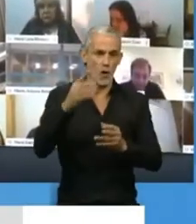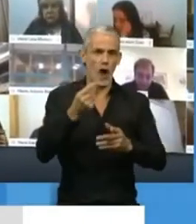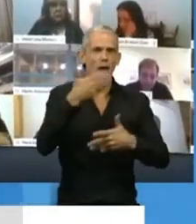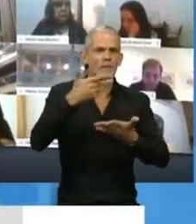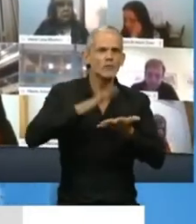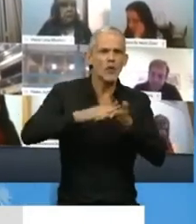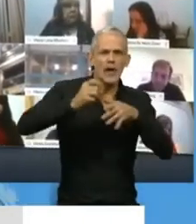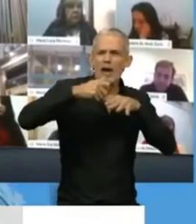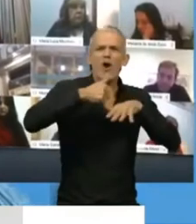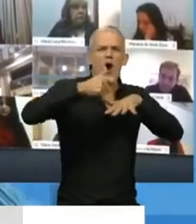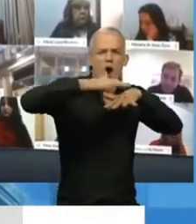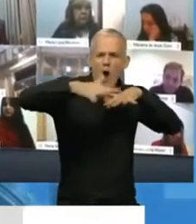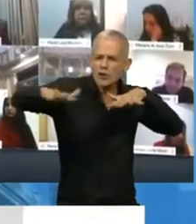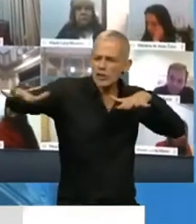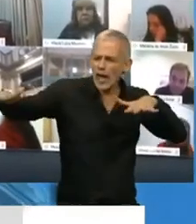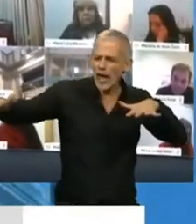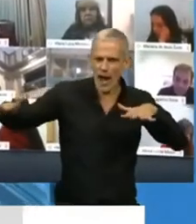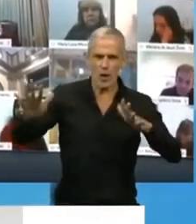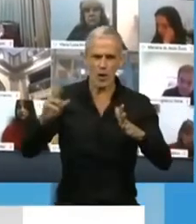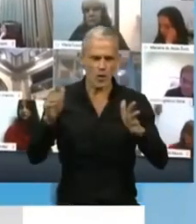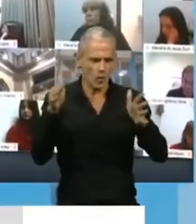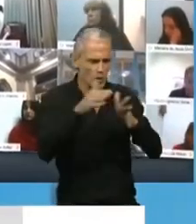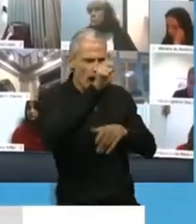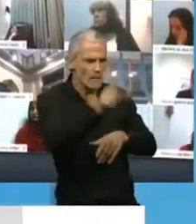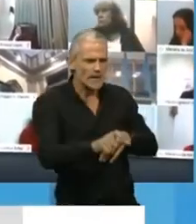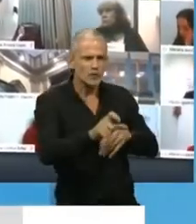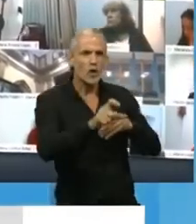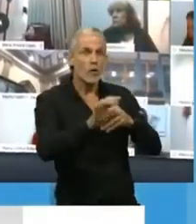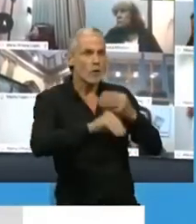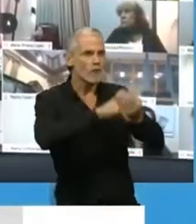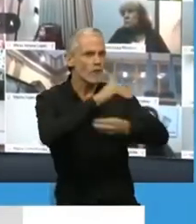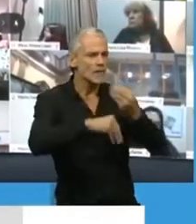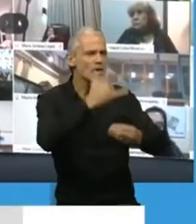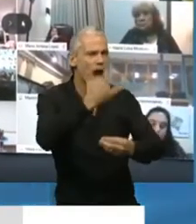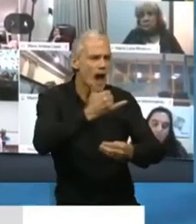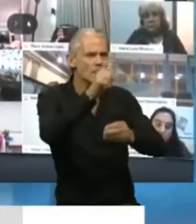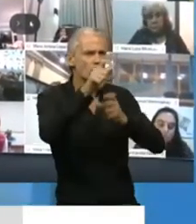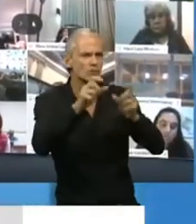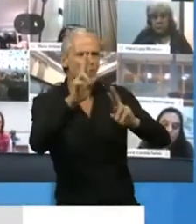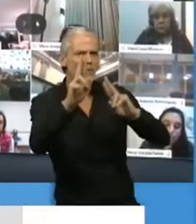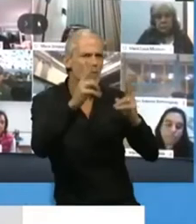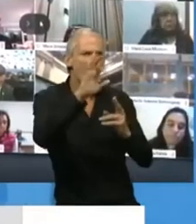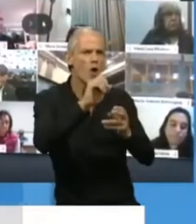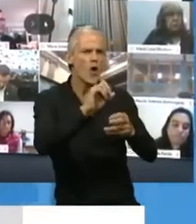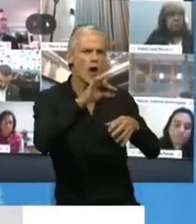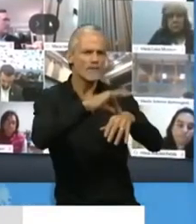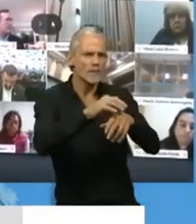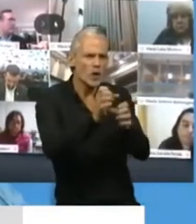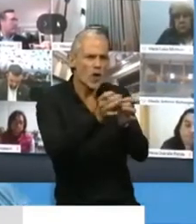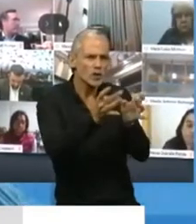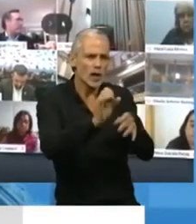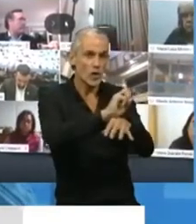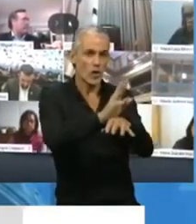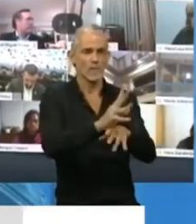océano, es una cosa, y cuando vamos al ser humano, a la familia que sufrió esa problemática, es algo totalmente